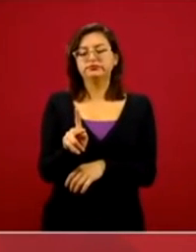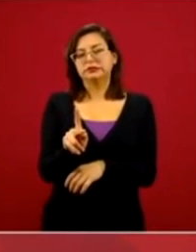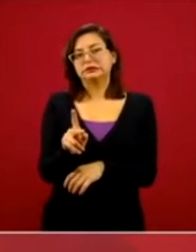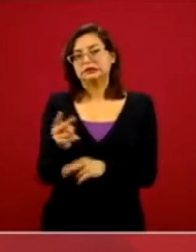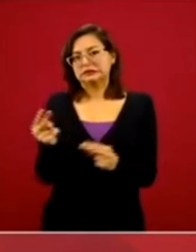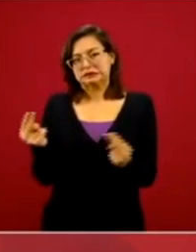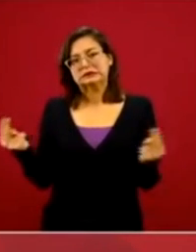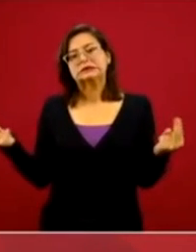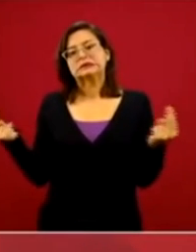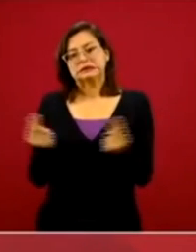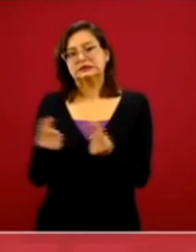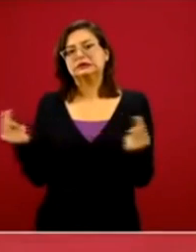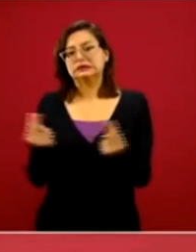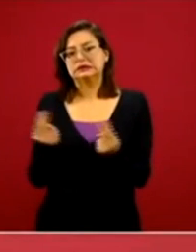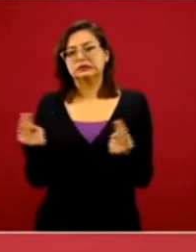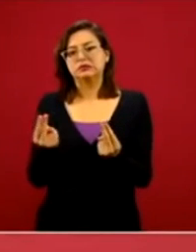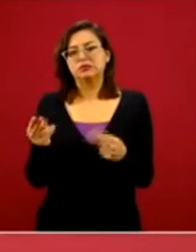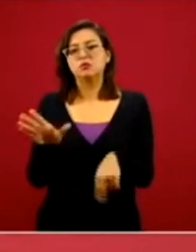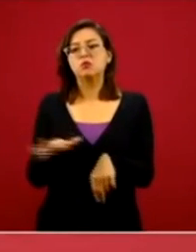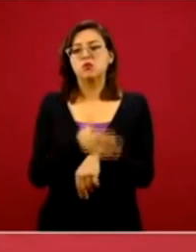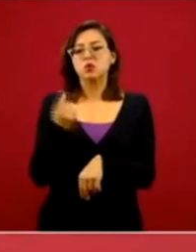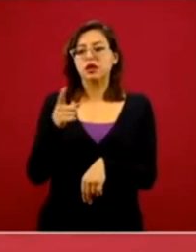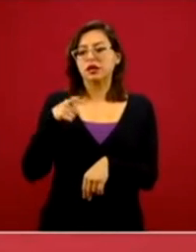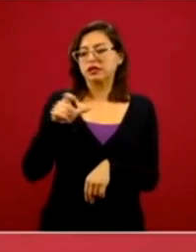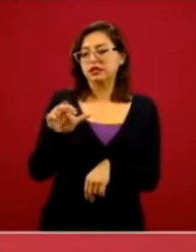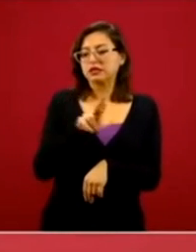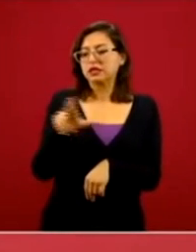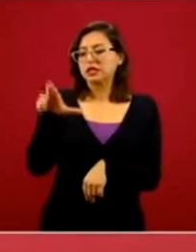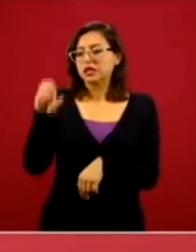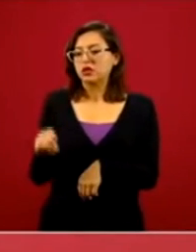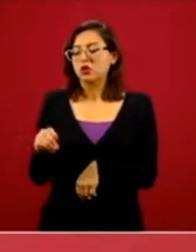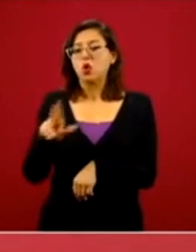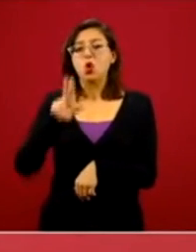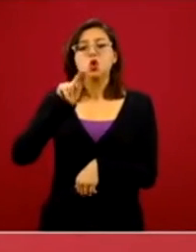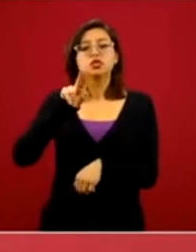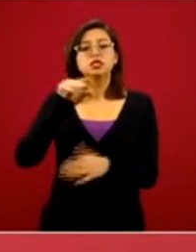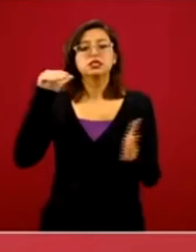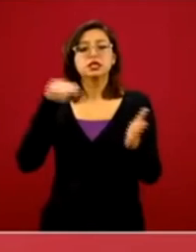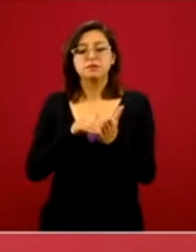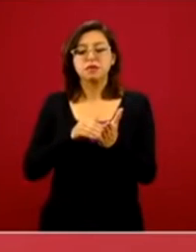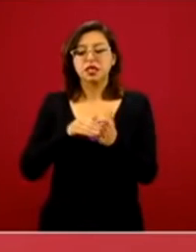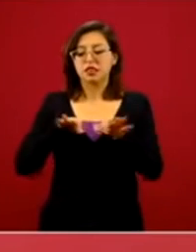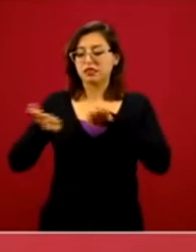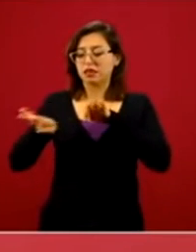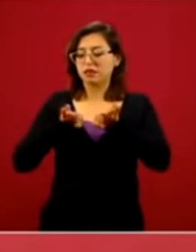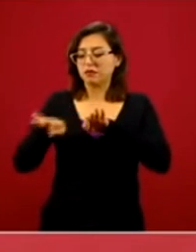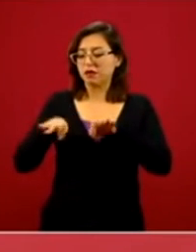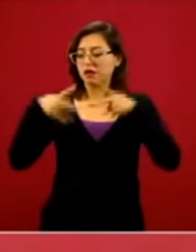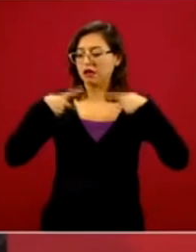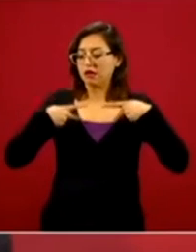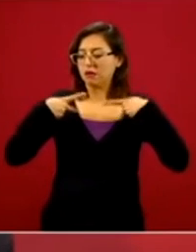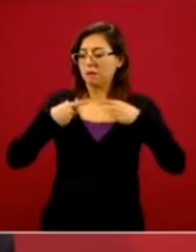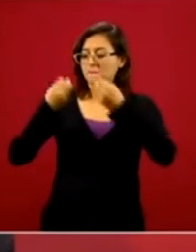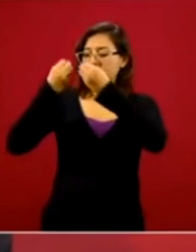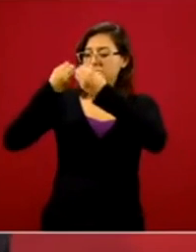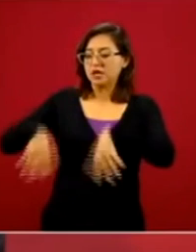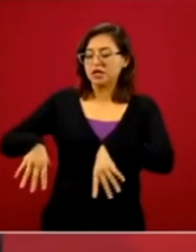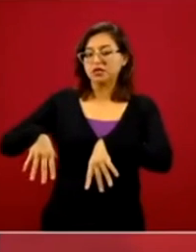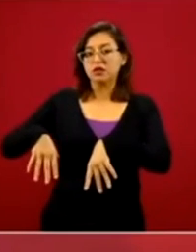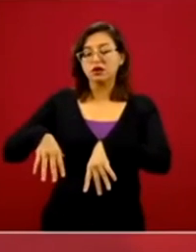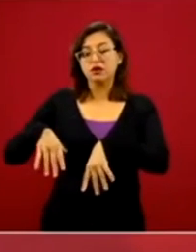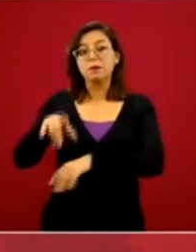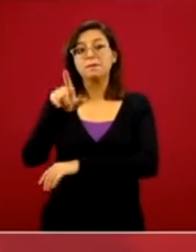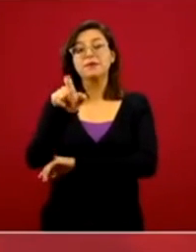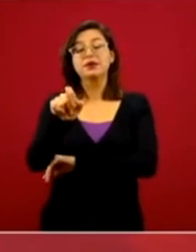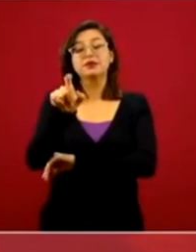Hemos perdido cerca de 80,000 empleos, o poco más de 80,000 empleos en el estado, que representan casi el